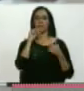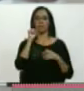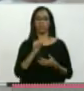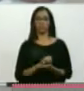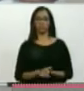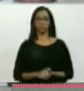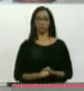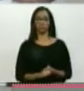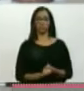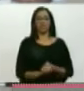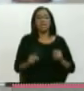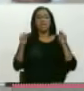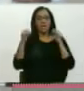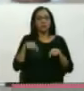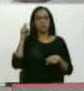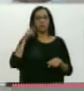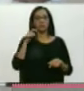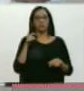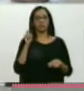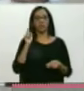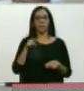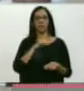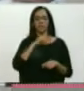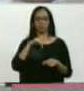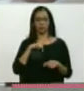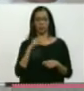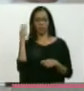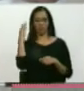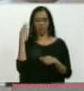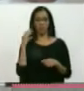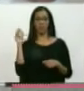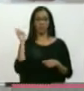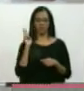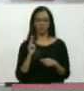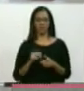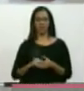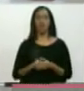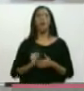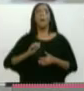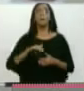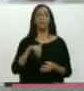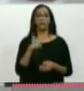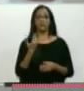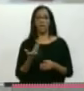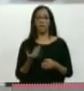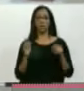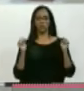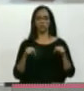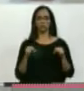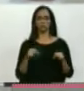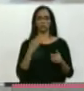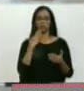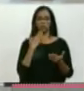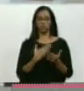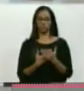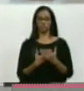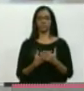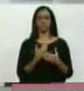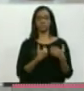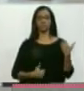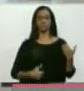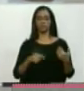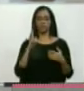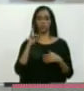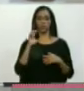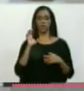Y eso hace necesario también de que nosotros como colombianos en Venezuela podamos en este momento solicitarle al presidente Iván